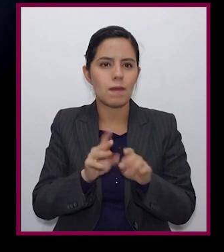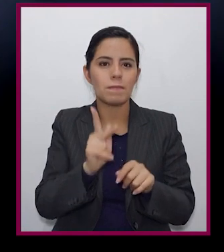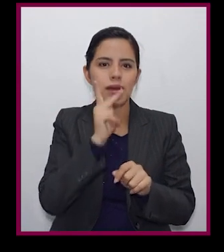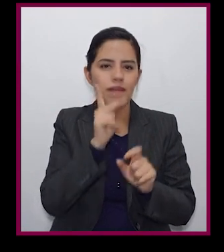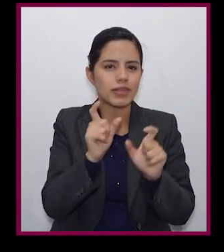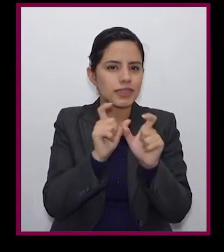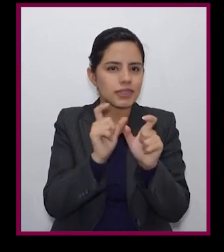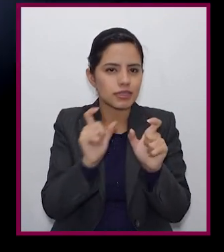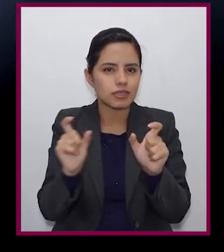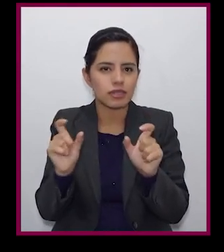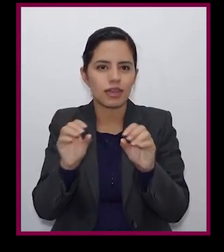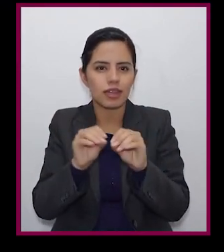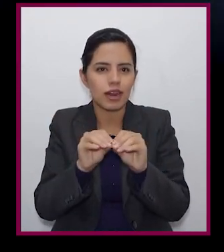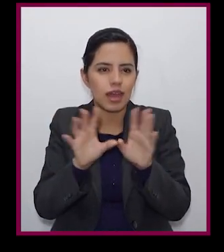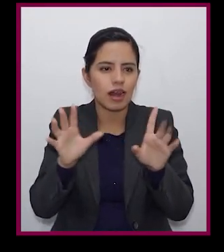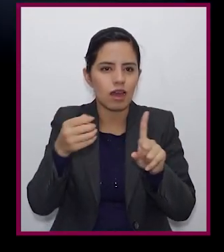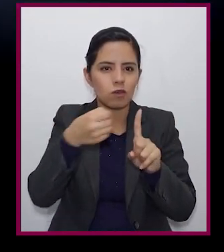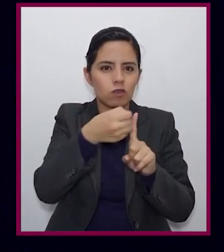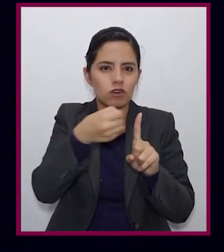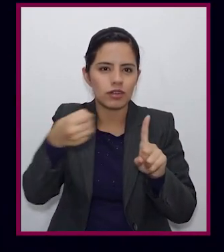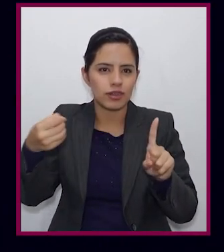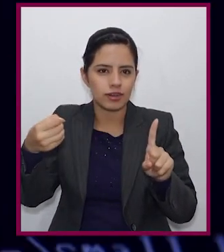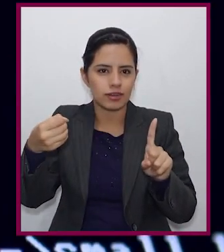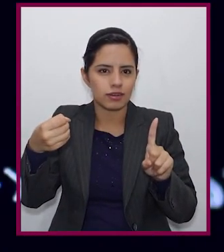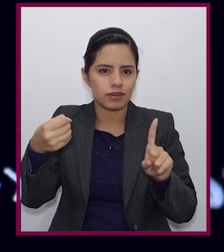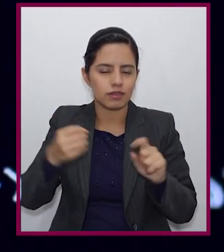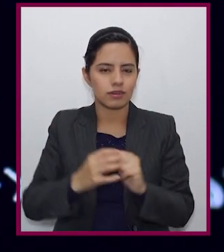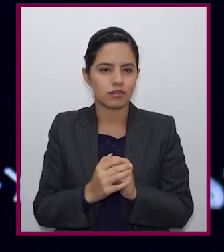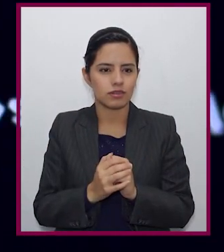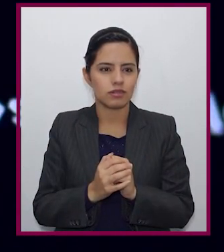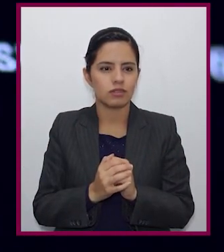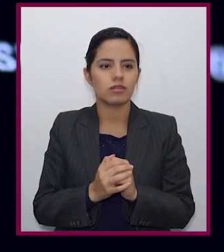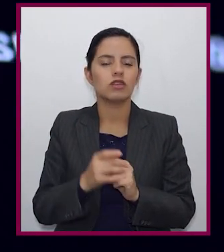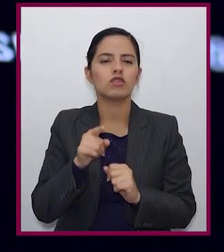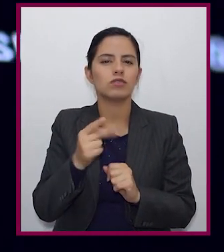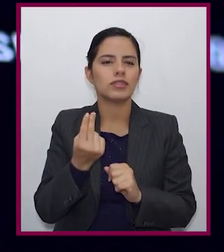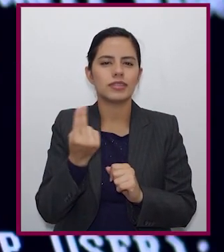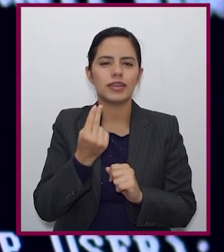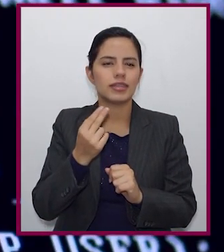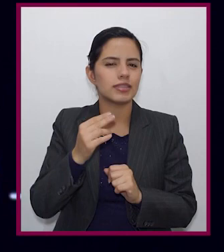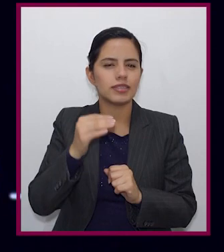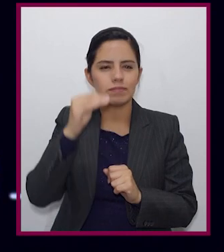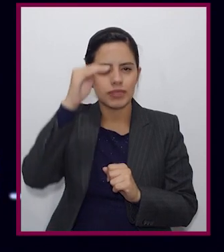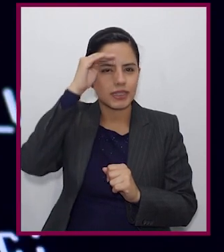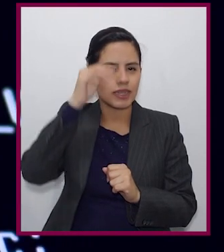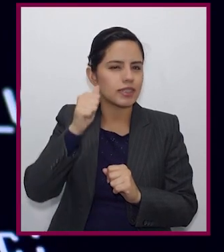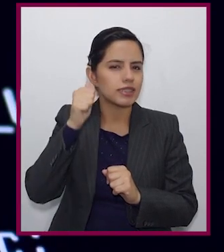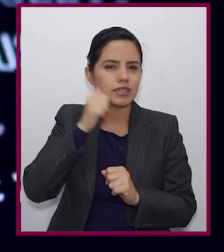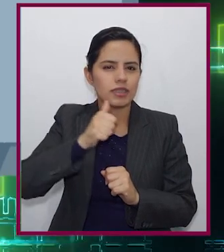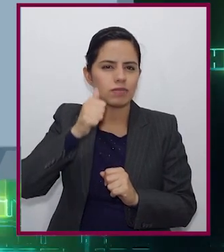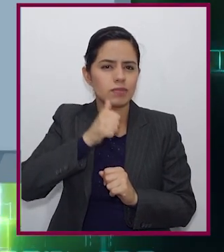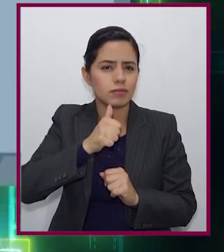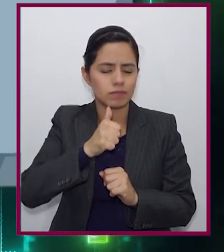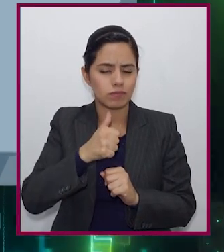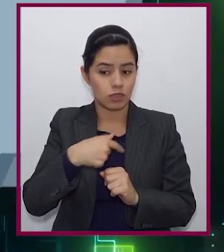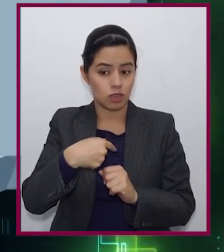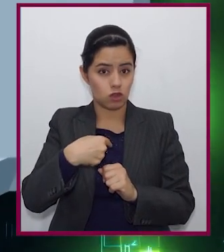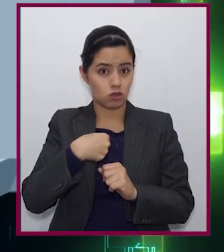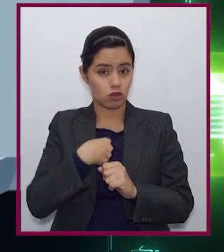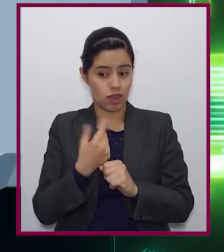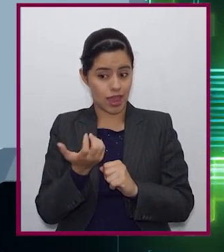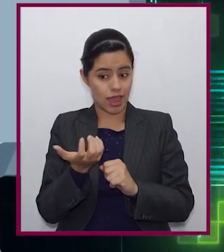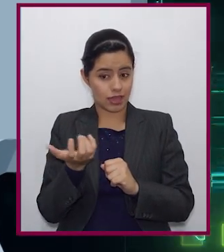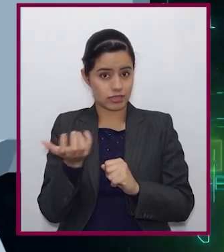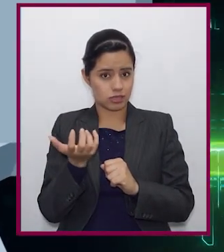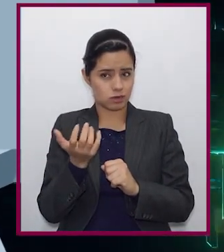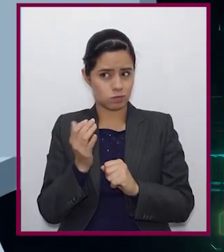manera clara, específica, ordenada, y debes de tener en mente siempre la pregunta de si eso que